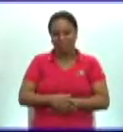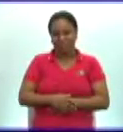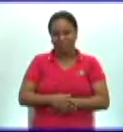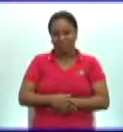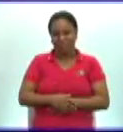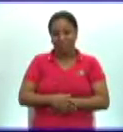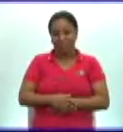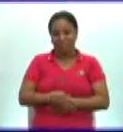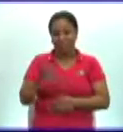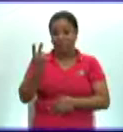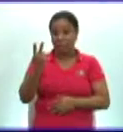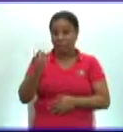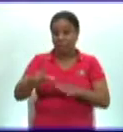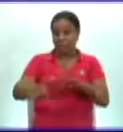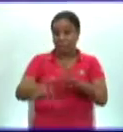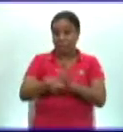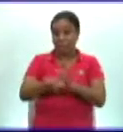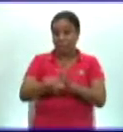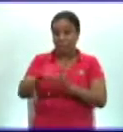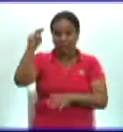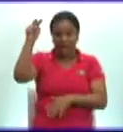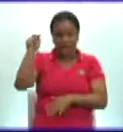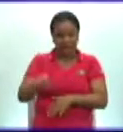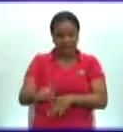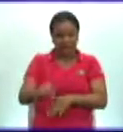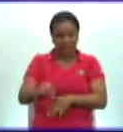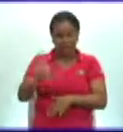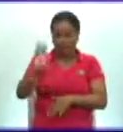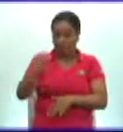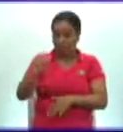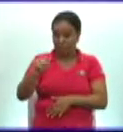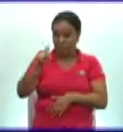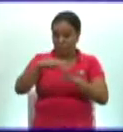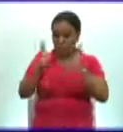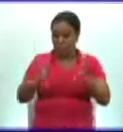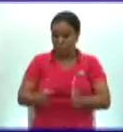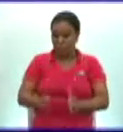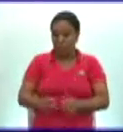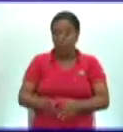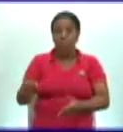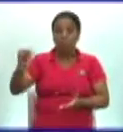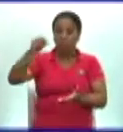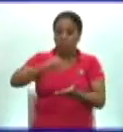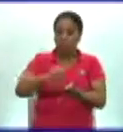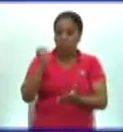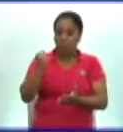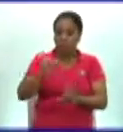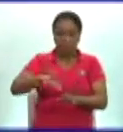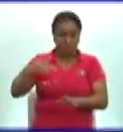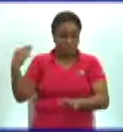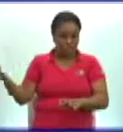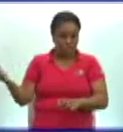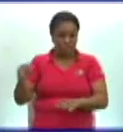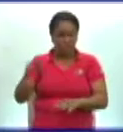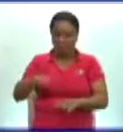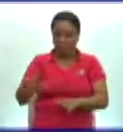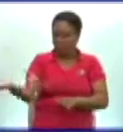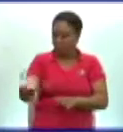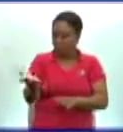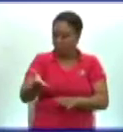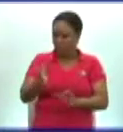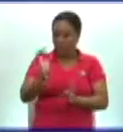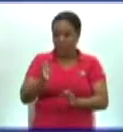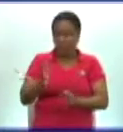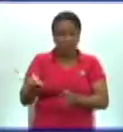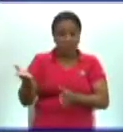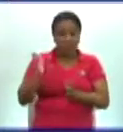La segunda ley de Newton establece que si sobre un cuerpo se aplica una fuerza externa, este acelerará en la misma